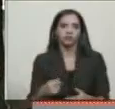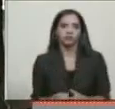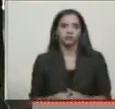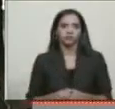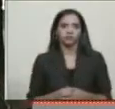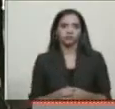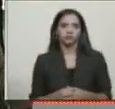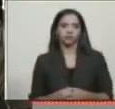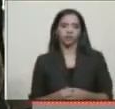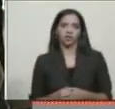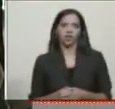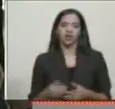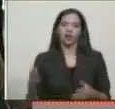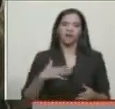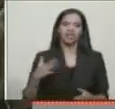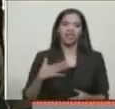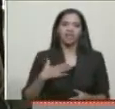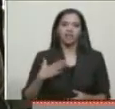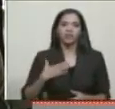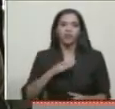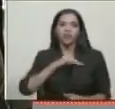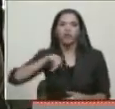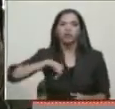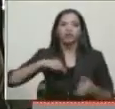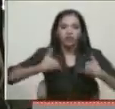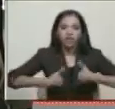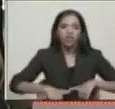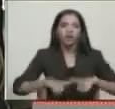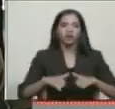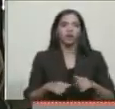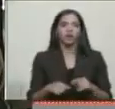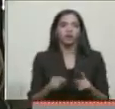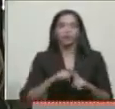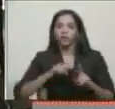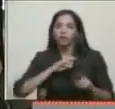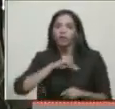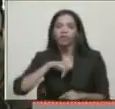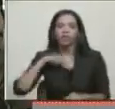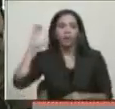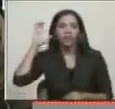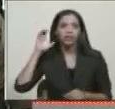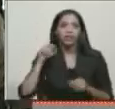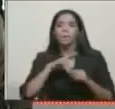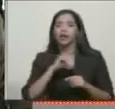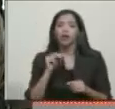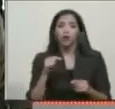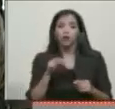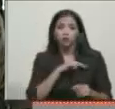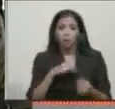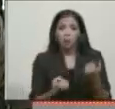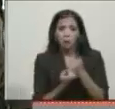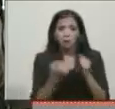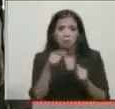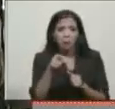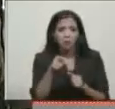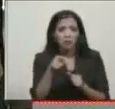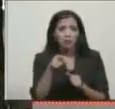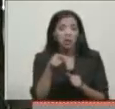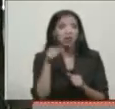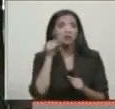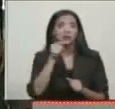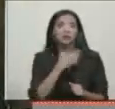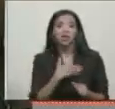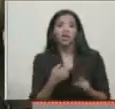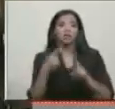a poner el pecho por nuestros hijos, por nuestra patria. Pero no cuente con nosotros al momento en donde te quieras